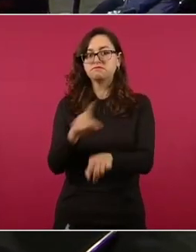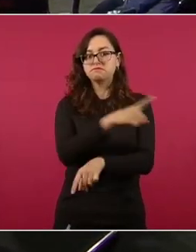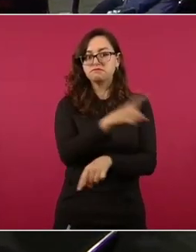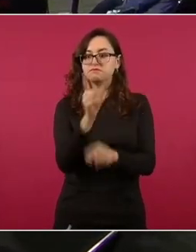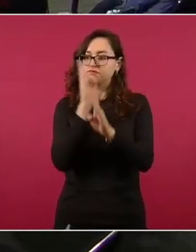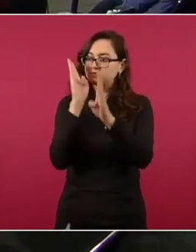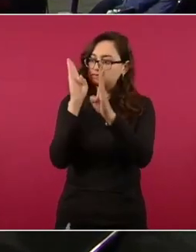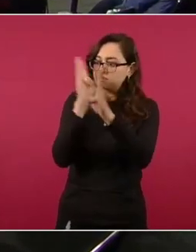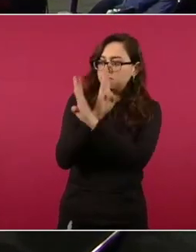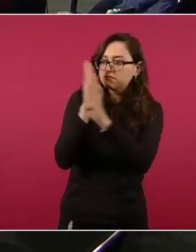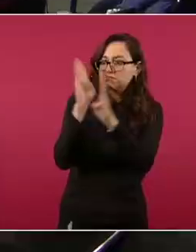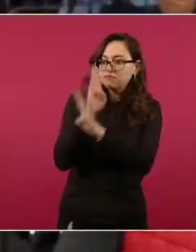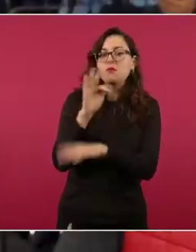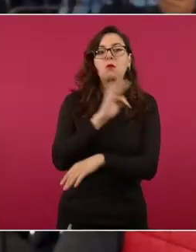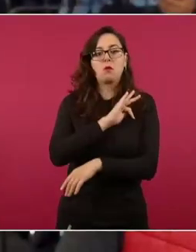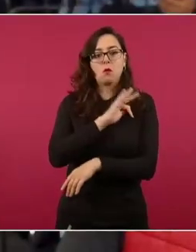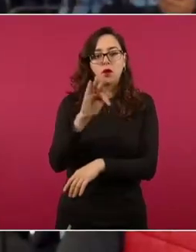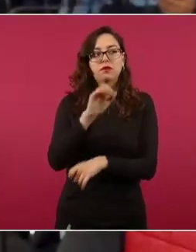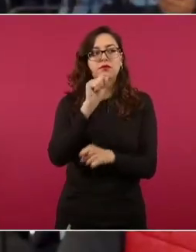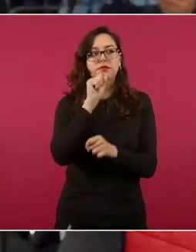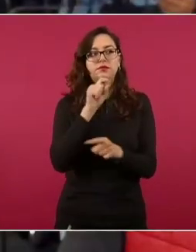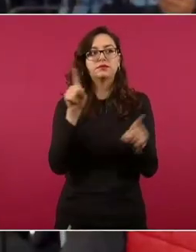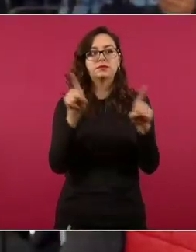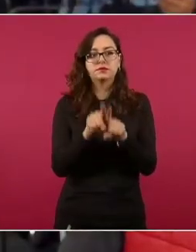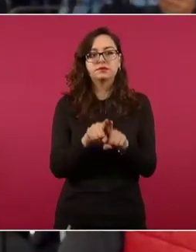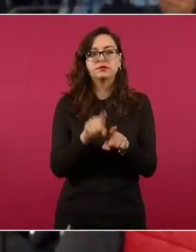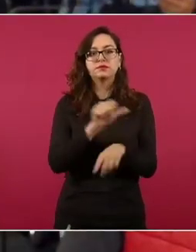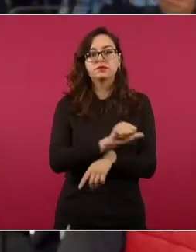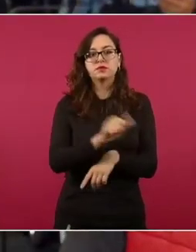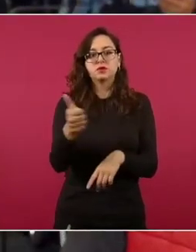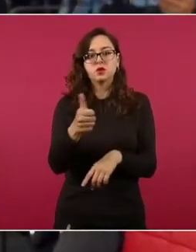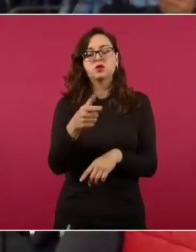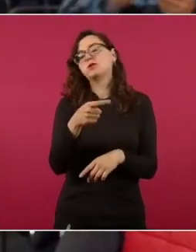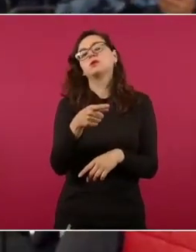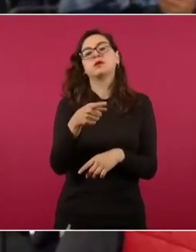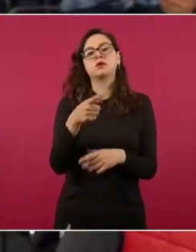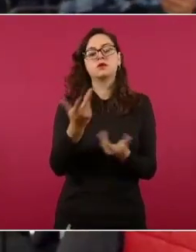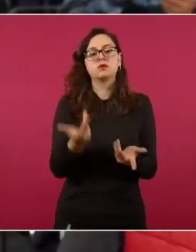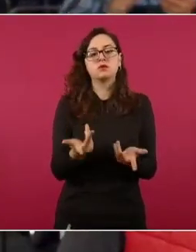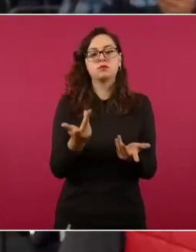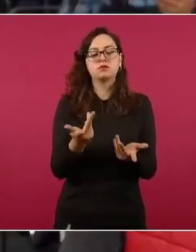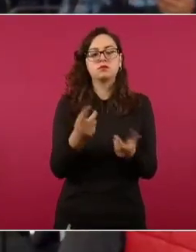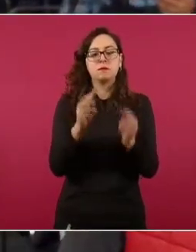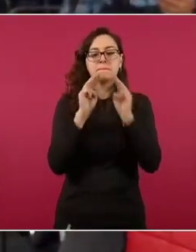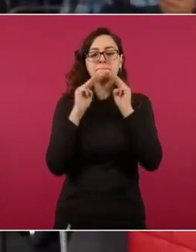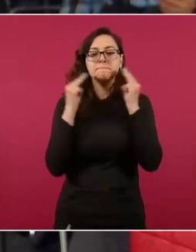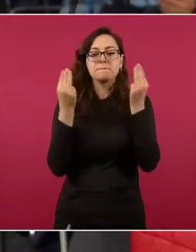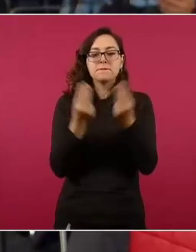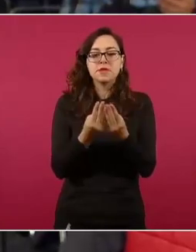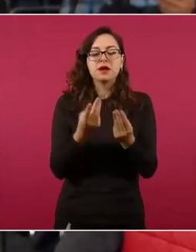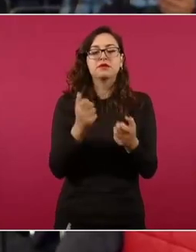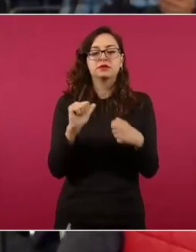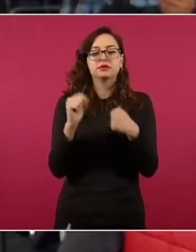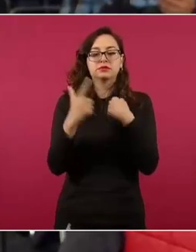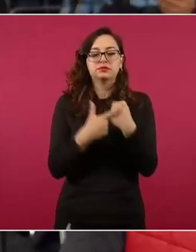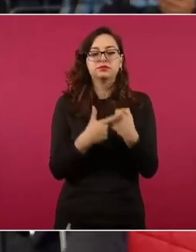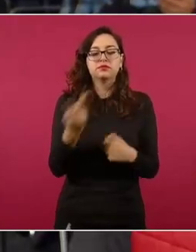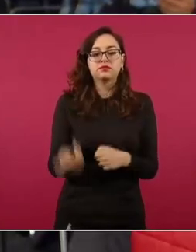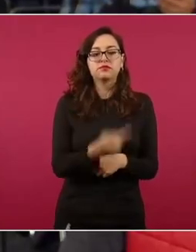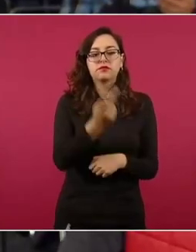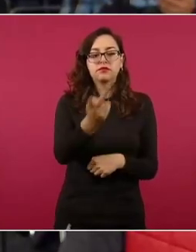que tenían relación con este piso, sino también al crimen organizado. Preguntarle si tiene alguna referencia de